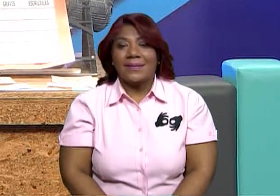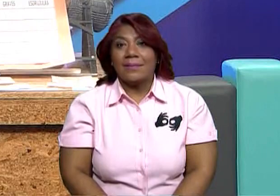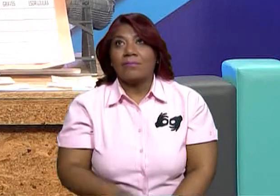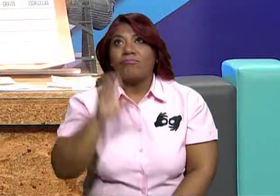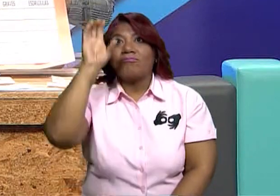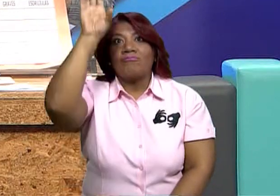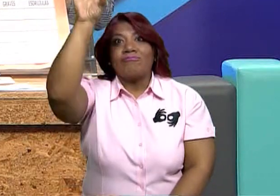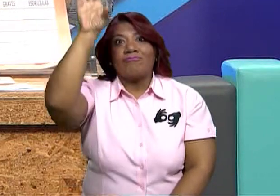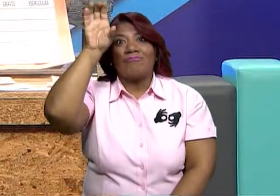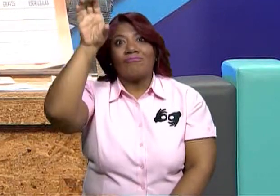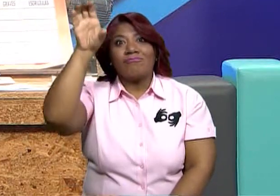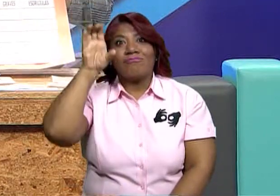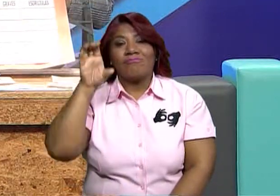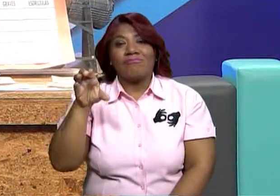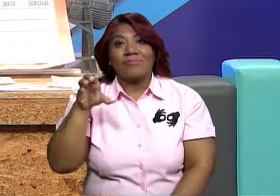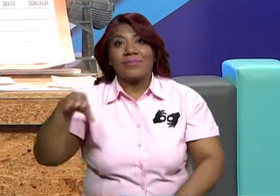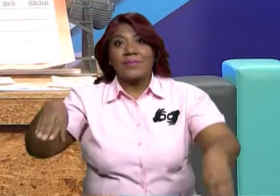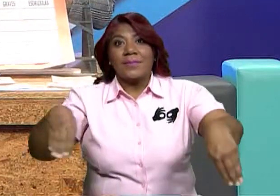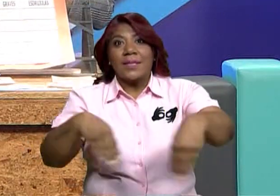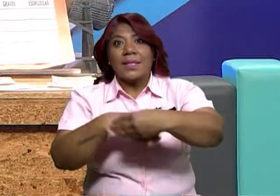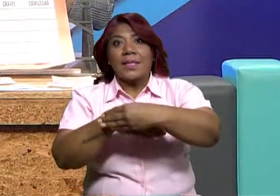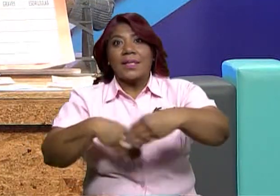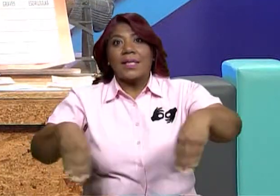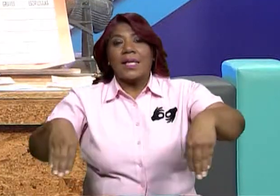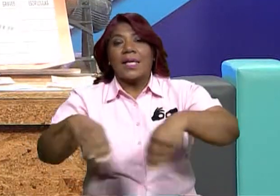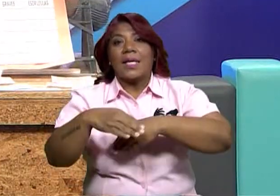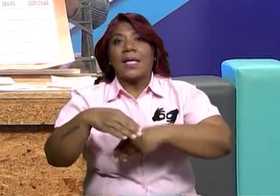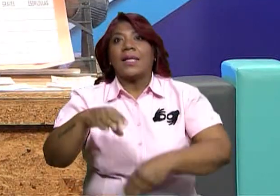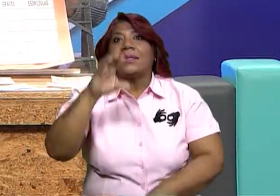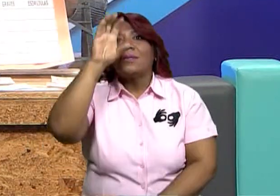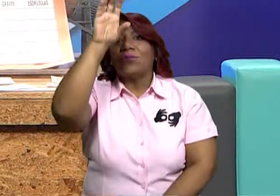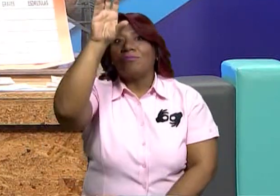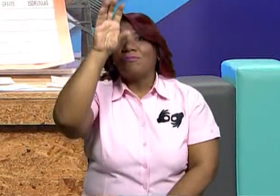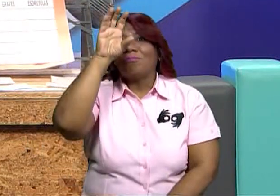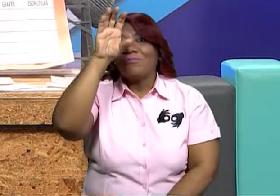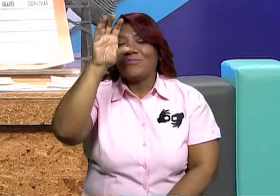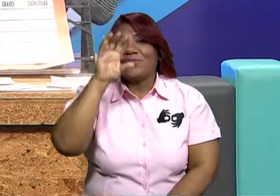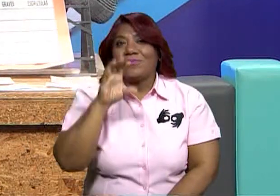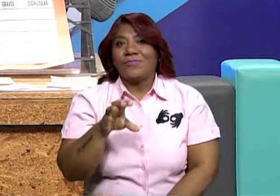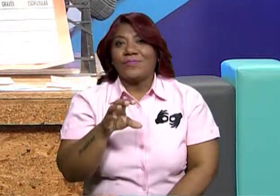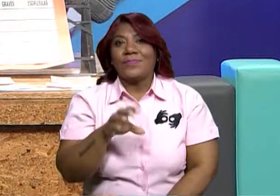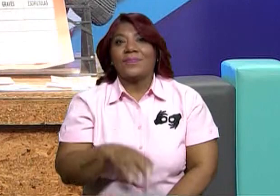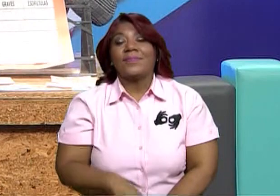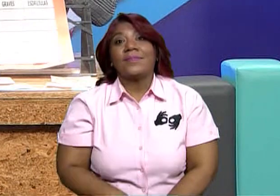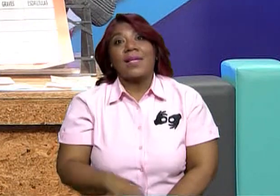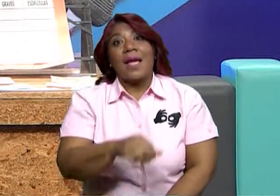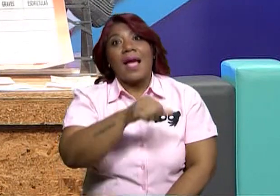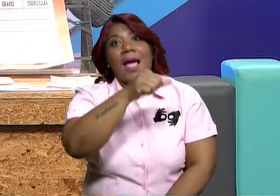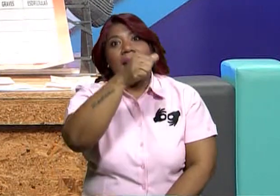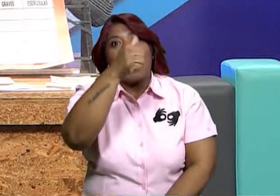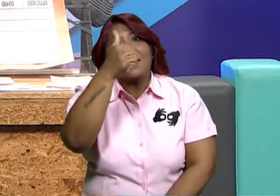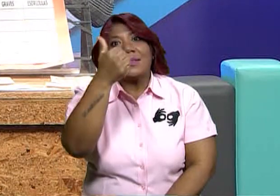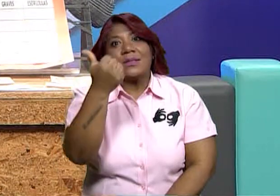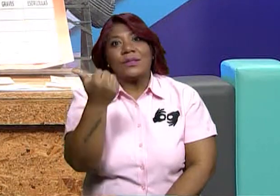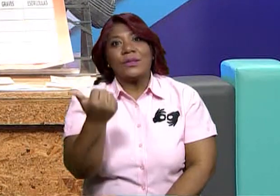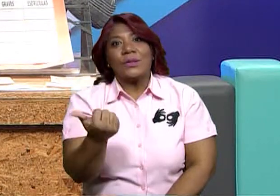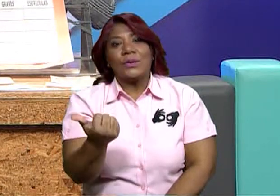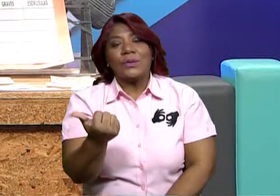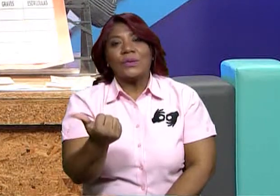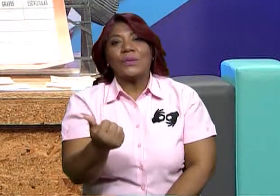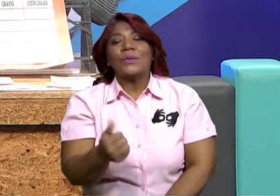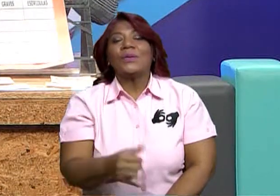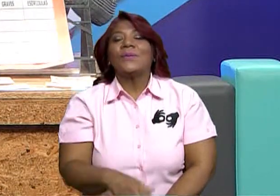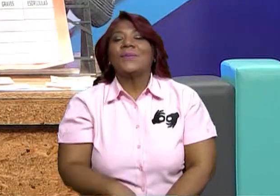Semáforo, que también es una palabra esdrújula. Y azul, que sería